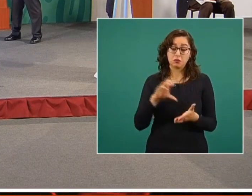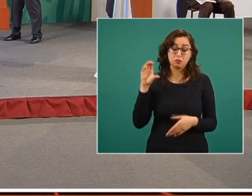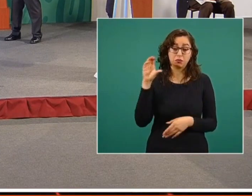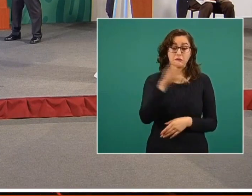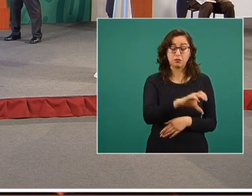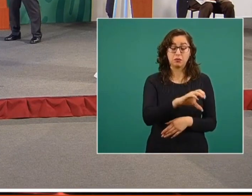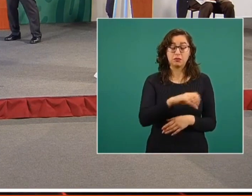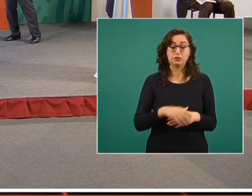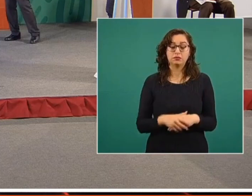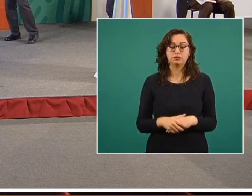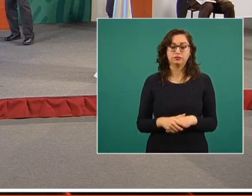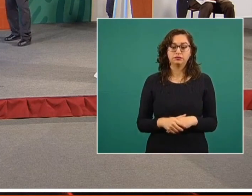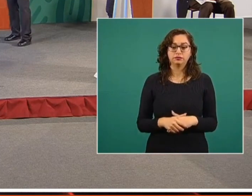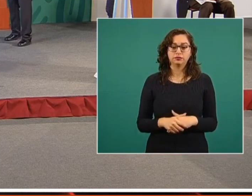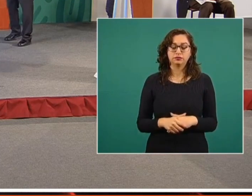de